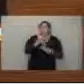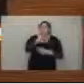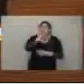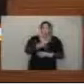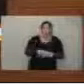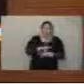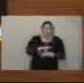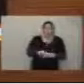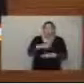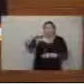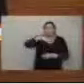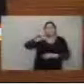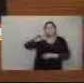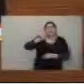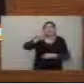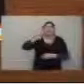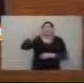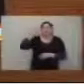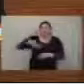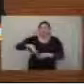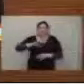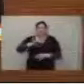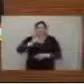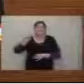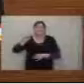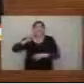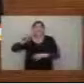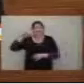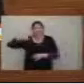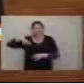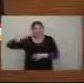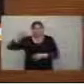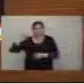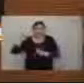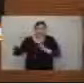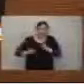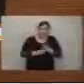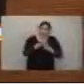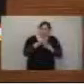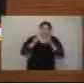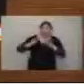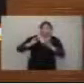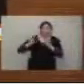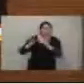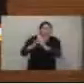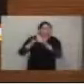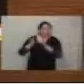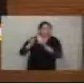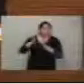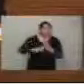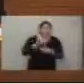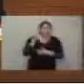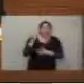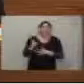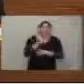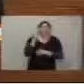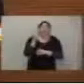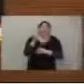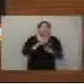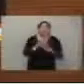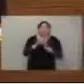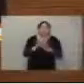de servicio. El 13 de febrero de 2012, Máximo Martín Serrano, que firma los informes que usted dice, era el jefe de servicio de su Gobierno. El 13 de